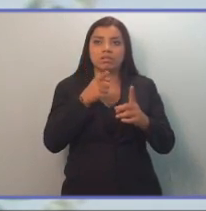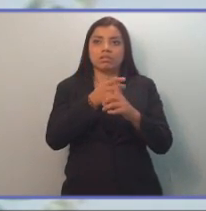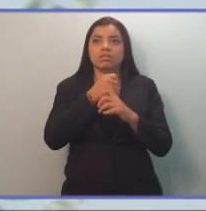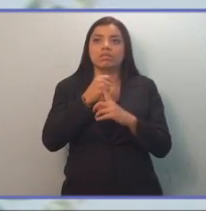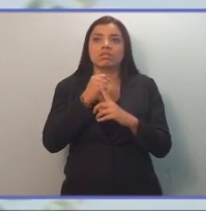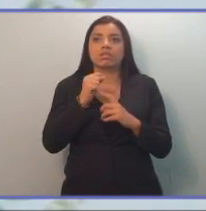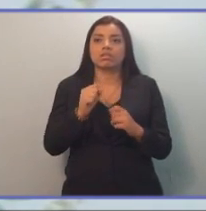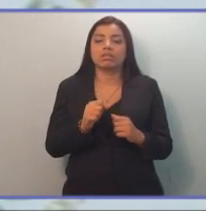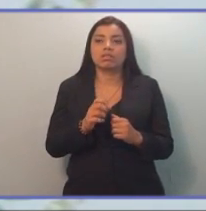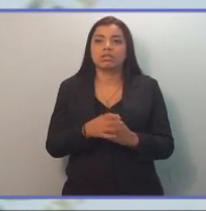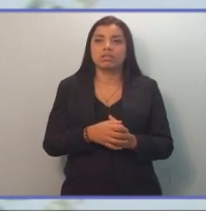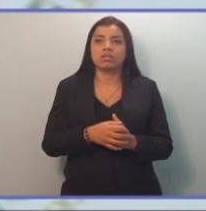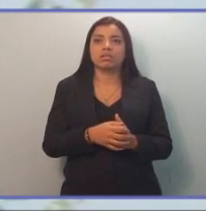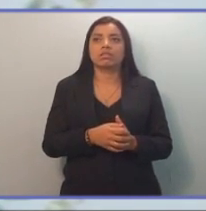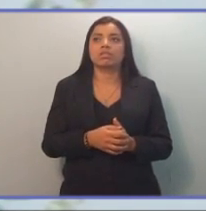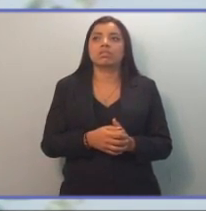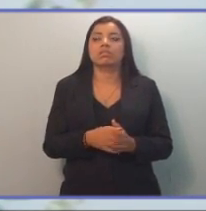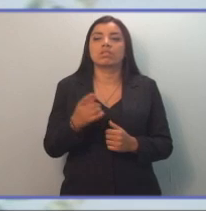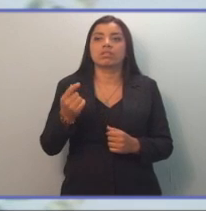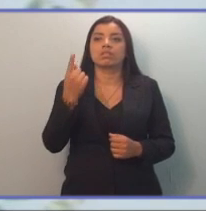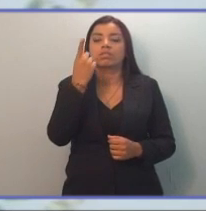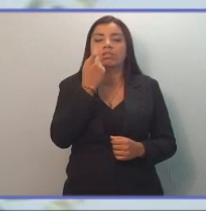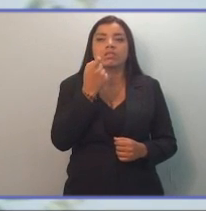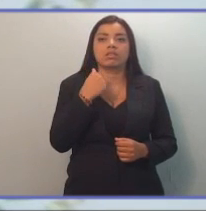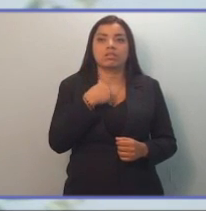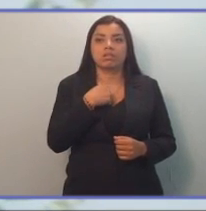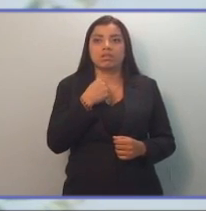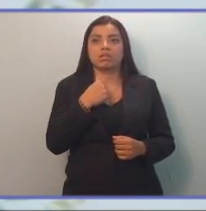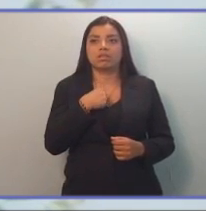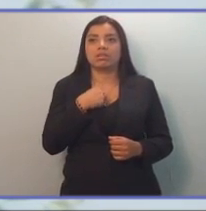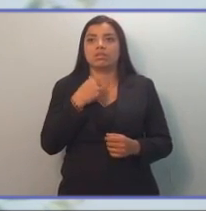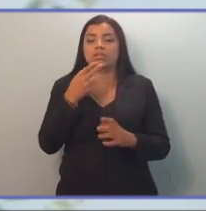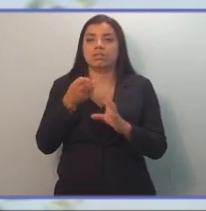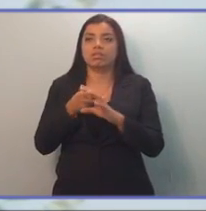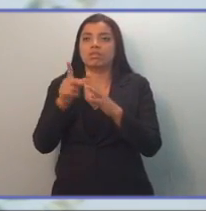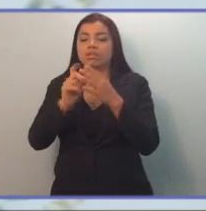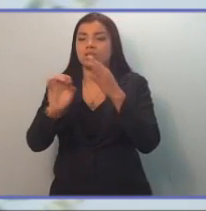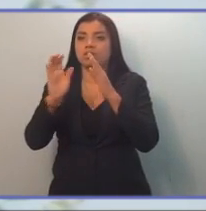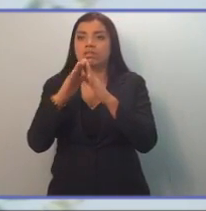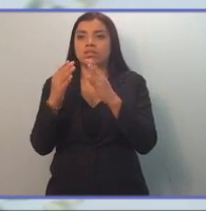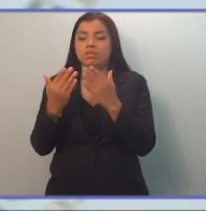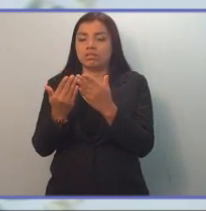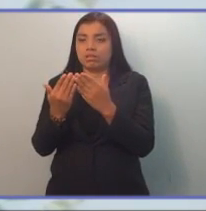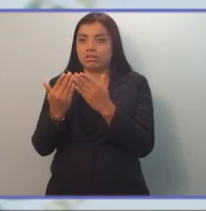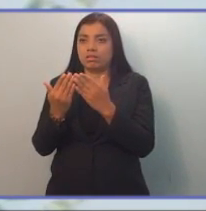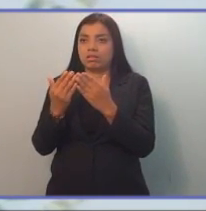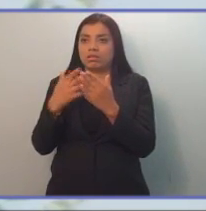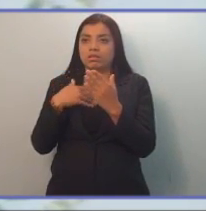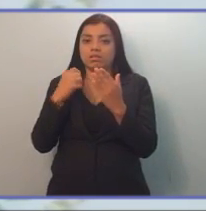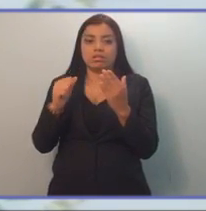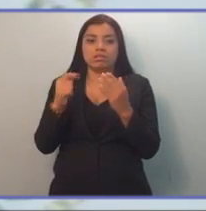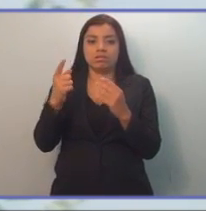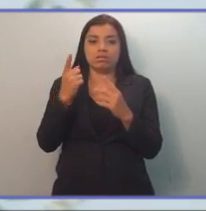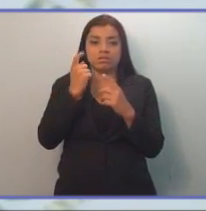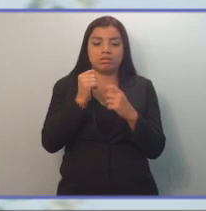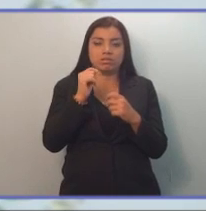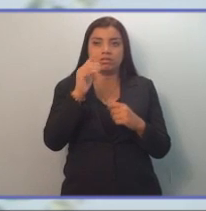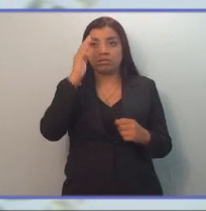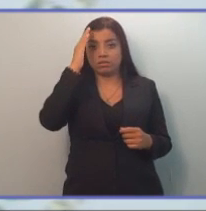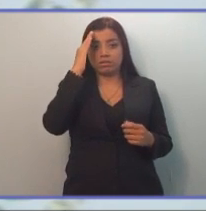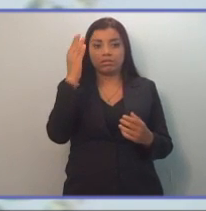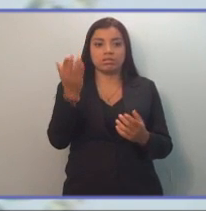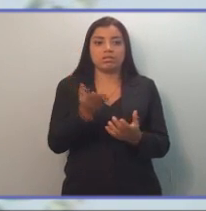misma. Si se me pregunta si llegara yo a la Sala de lo Constitucional, se me somete un caso a